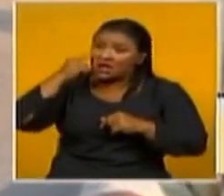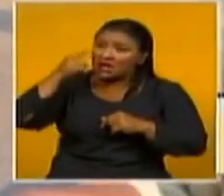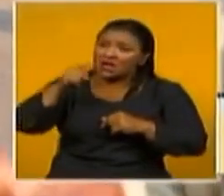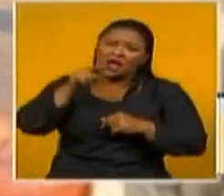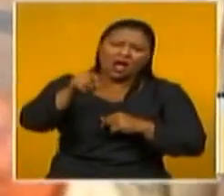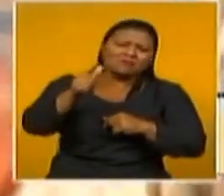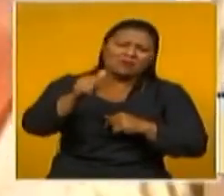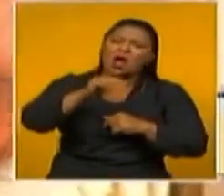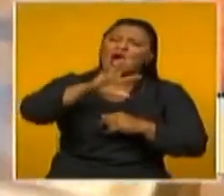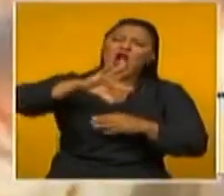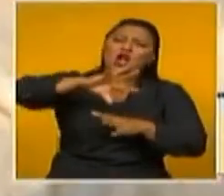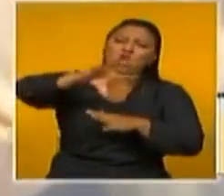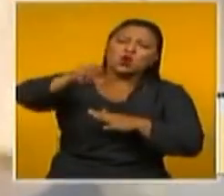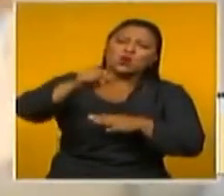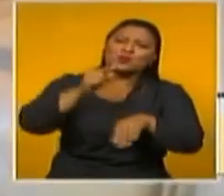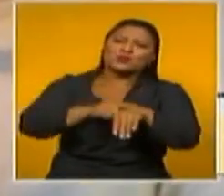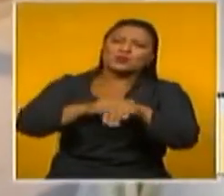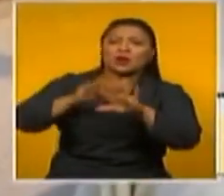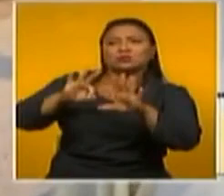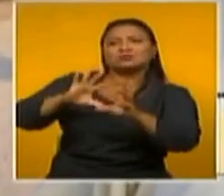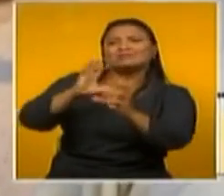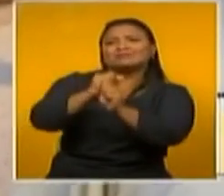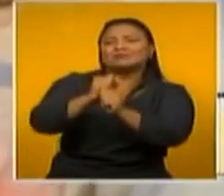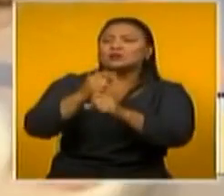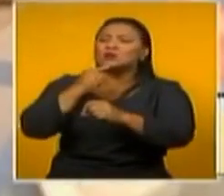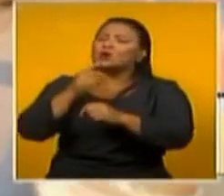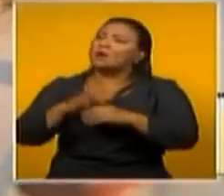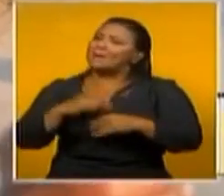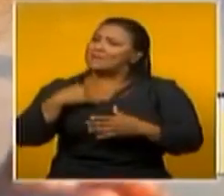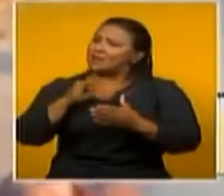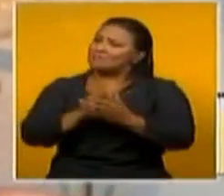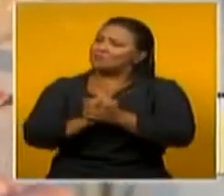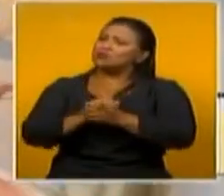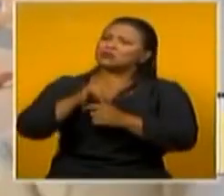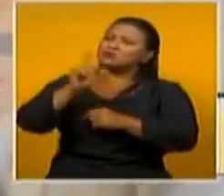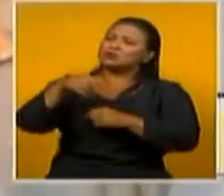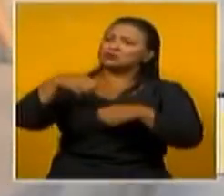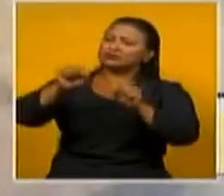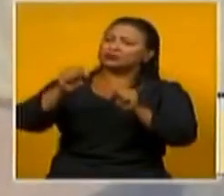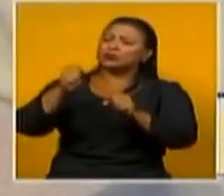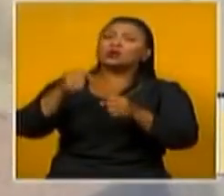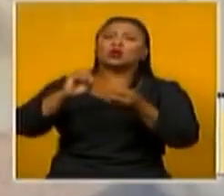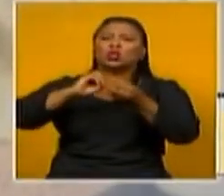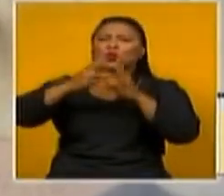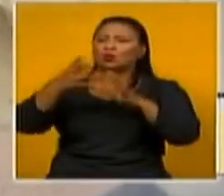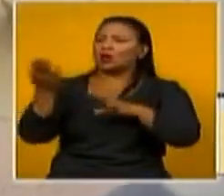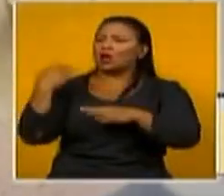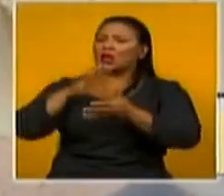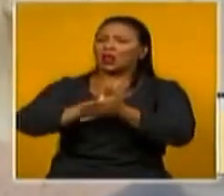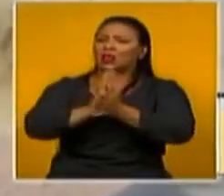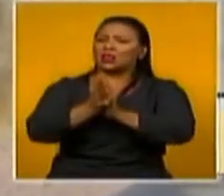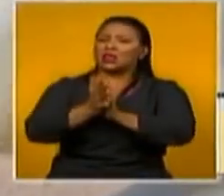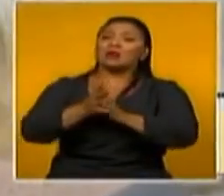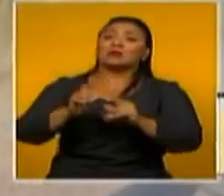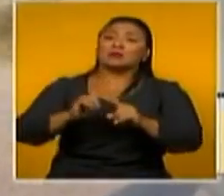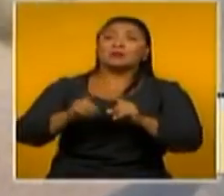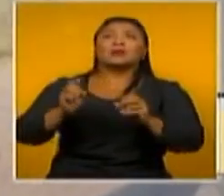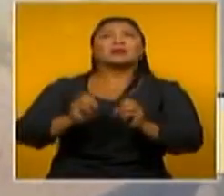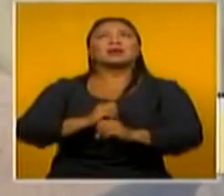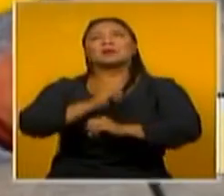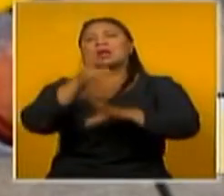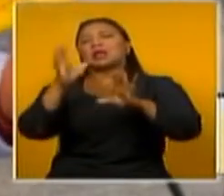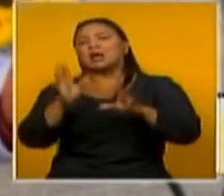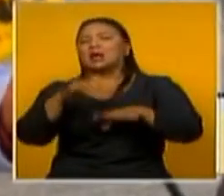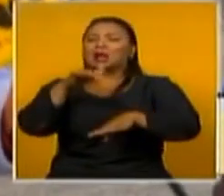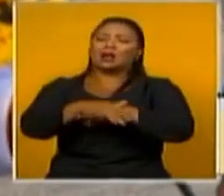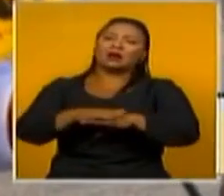de ayer, golpe de 8:30 de la noche. Ahí le robaron a mi señora con dos tipos en una moto sin placa. Ahí es el robo, en el mañana, mediodía o de